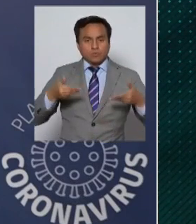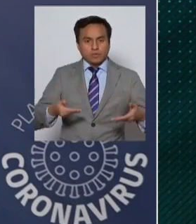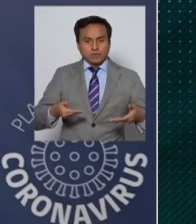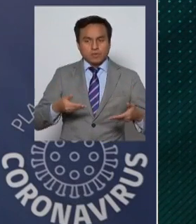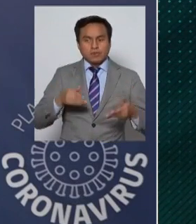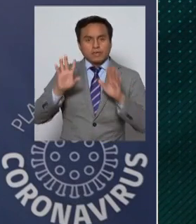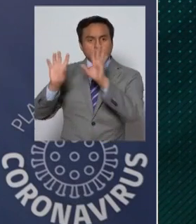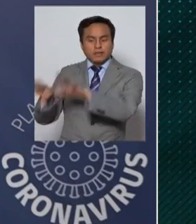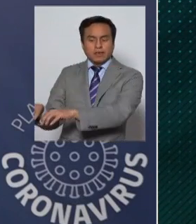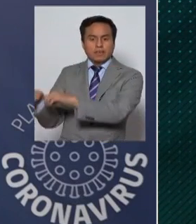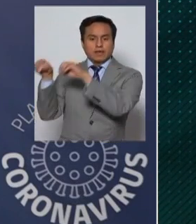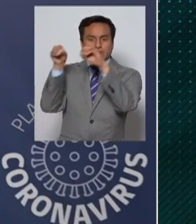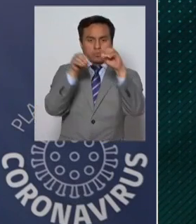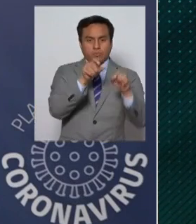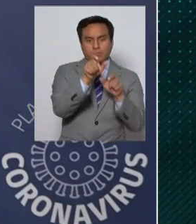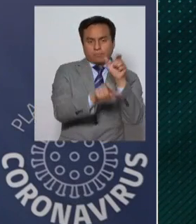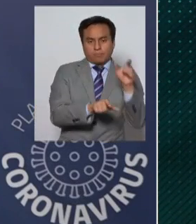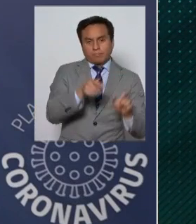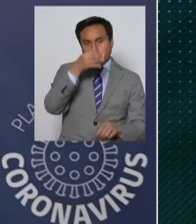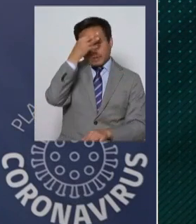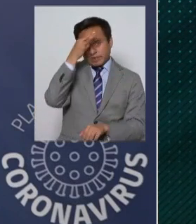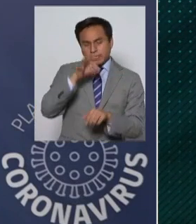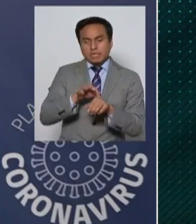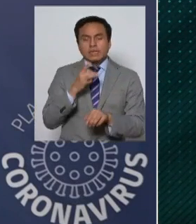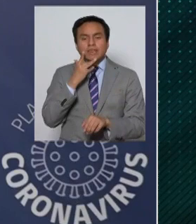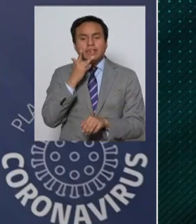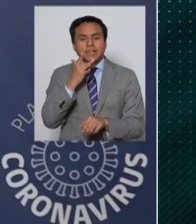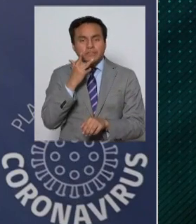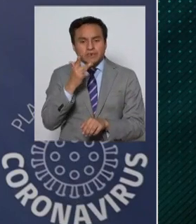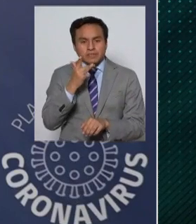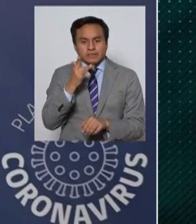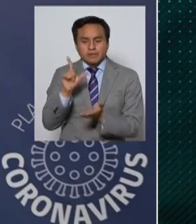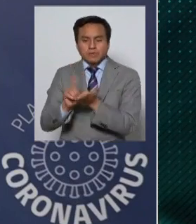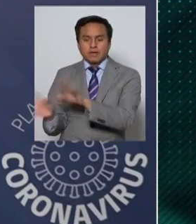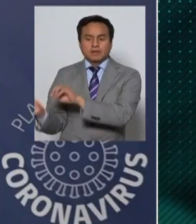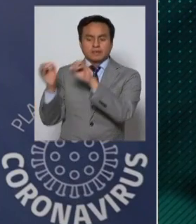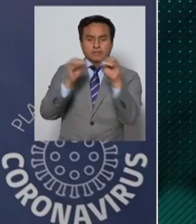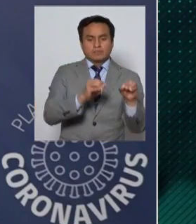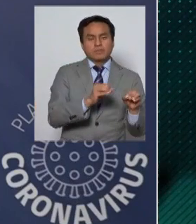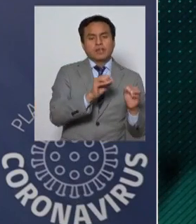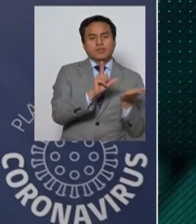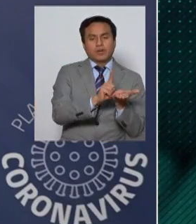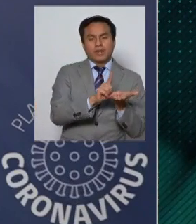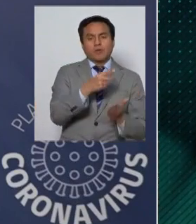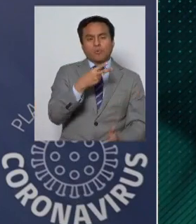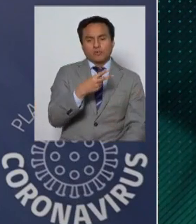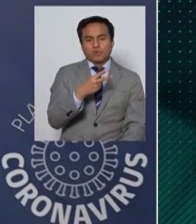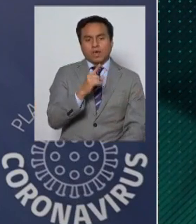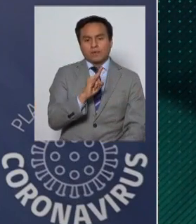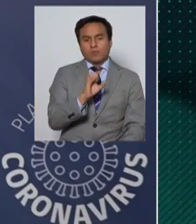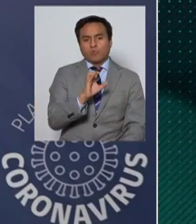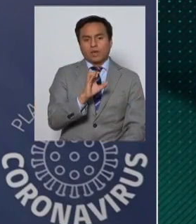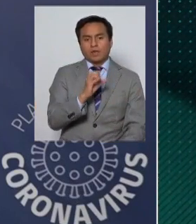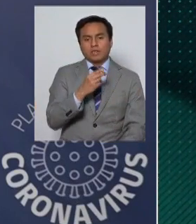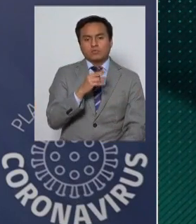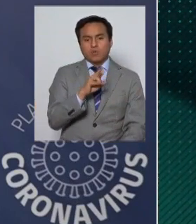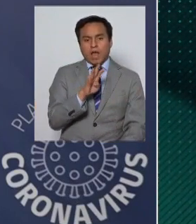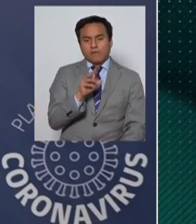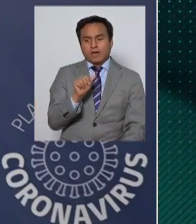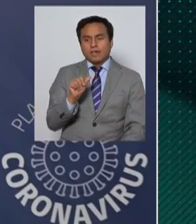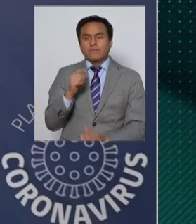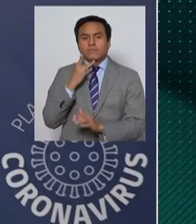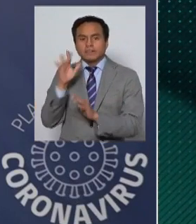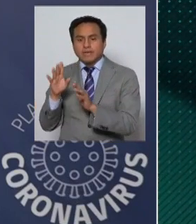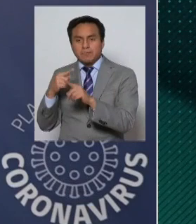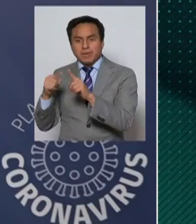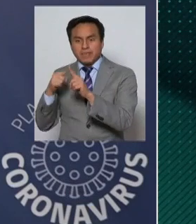es traslados de pacientes leves hacia el Centro Hospitalario Huechuraba con el objetivo de liberar camas